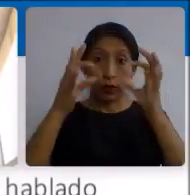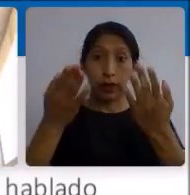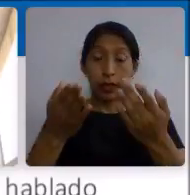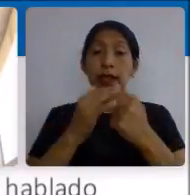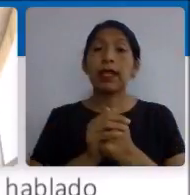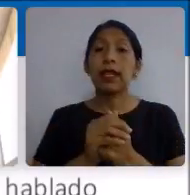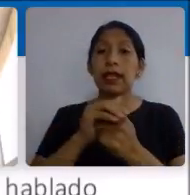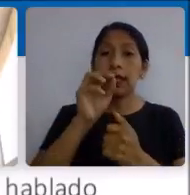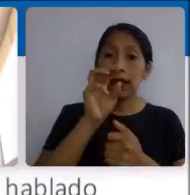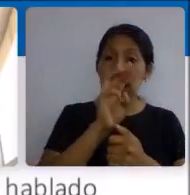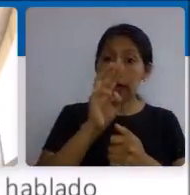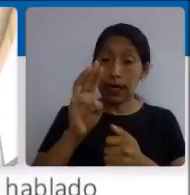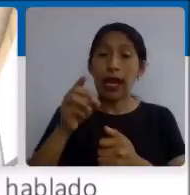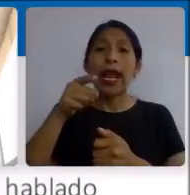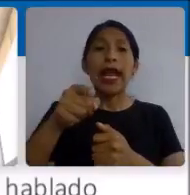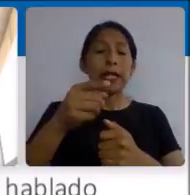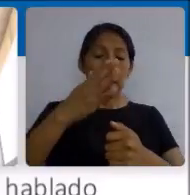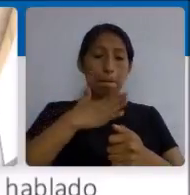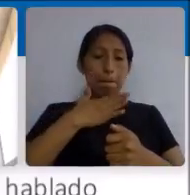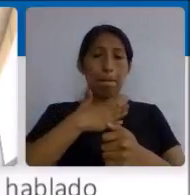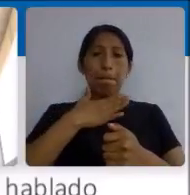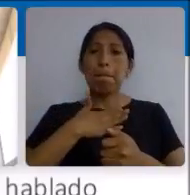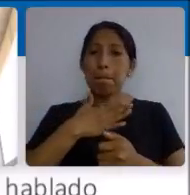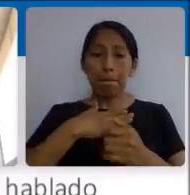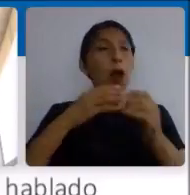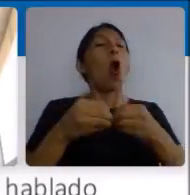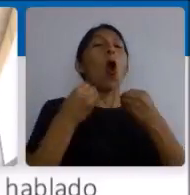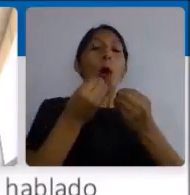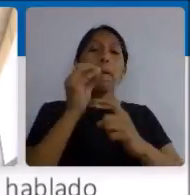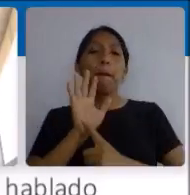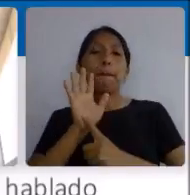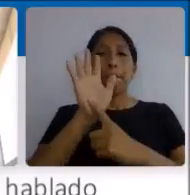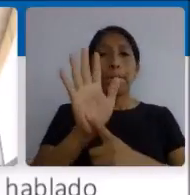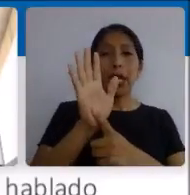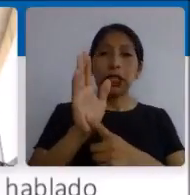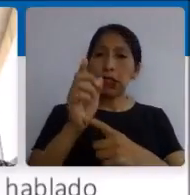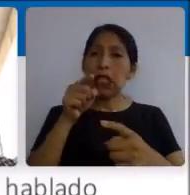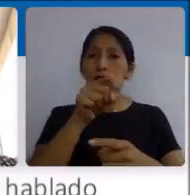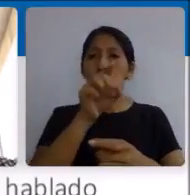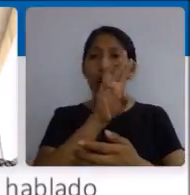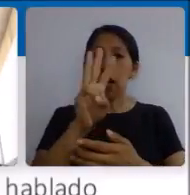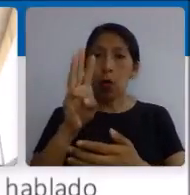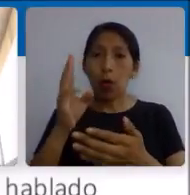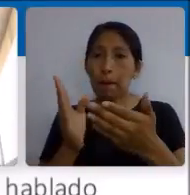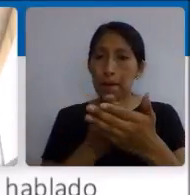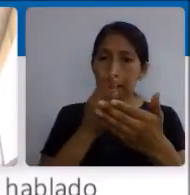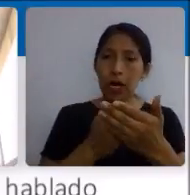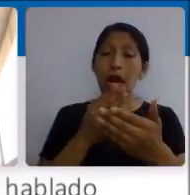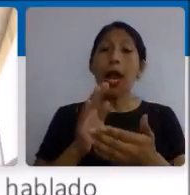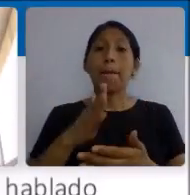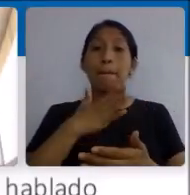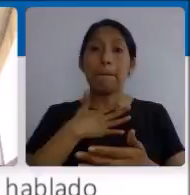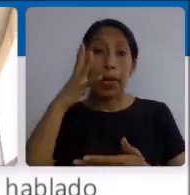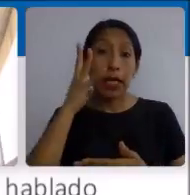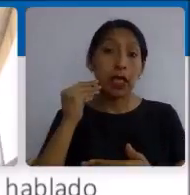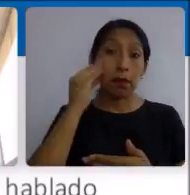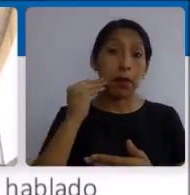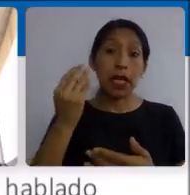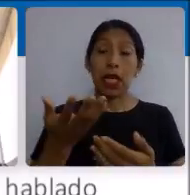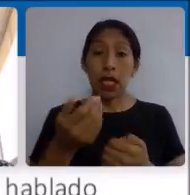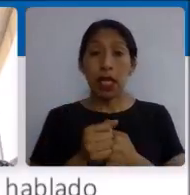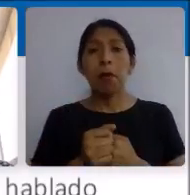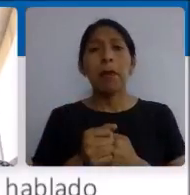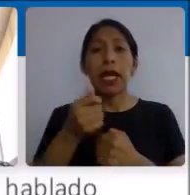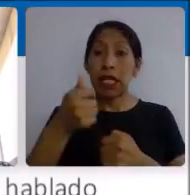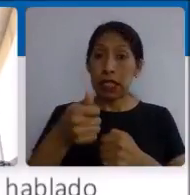página web es tu carta de presentación, ¿no? Ya han habido oportunidades, y esto yo lo digo como experiencia propia, en que